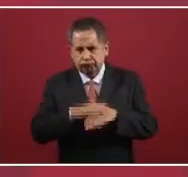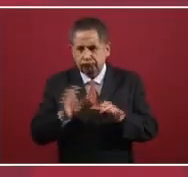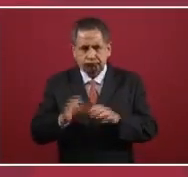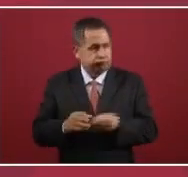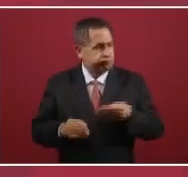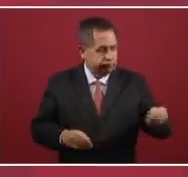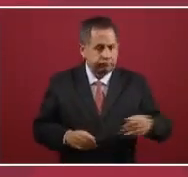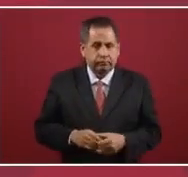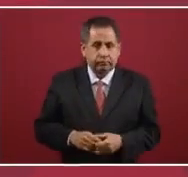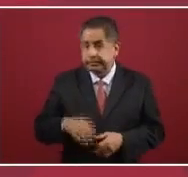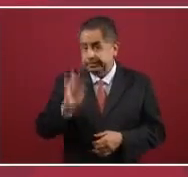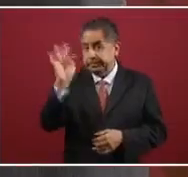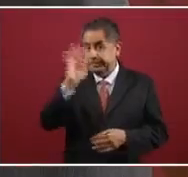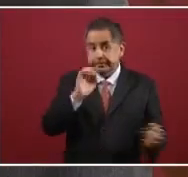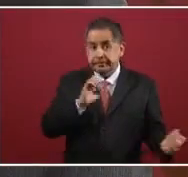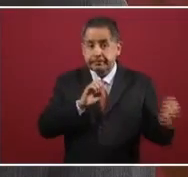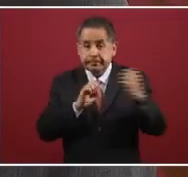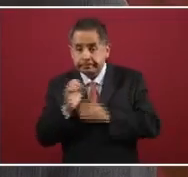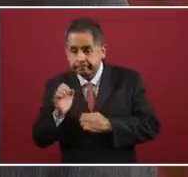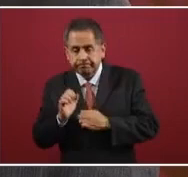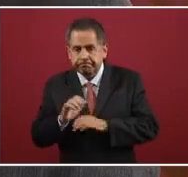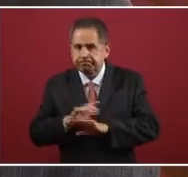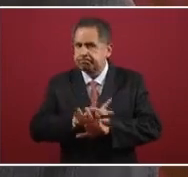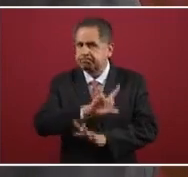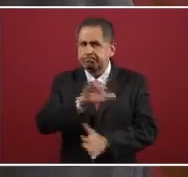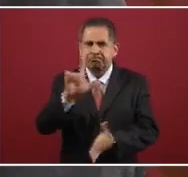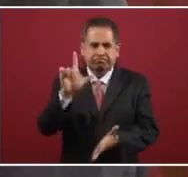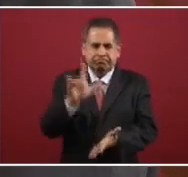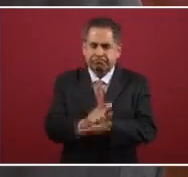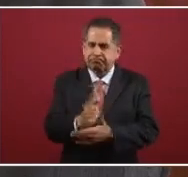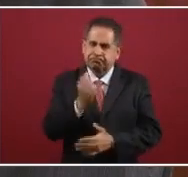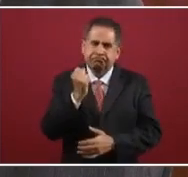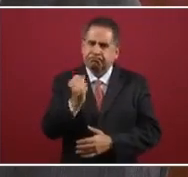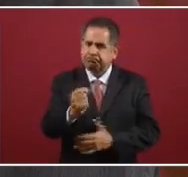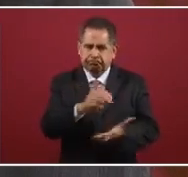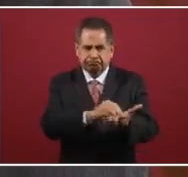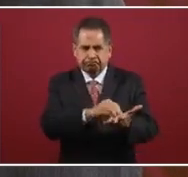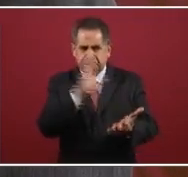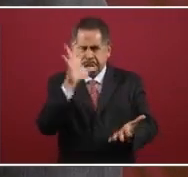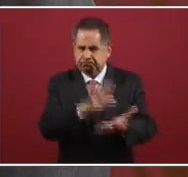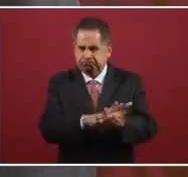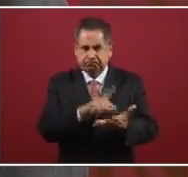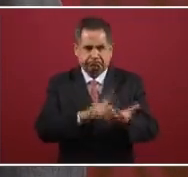mintió, pues aplica la ley y ya queda